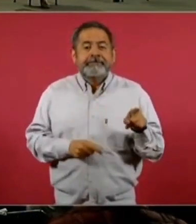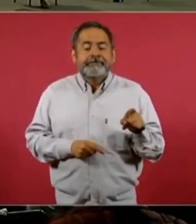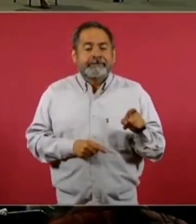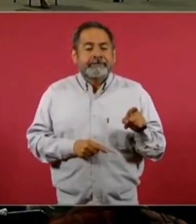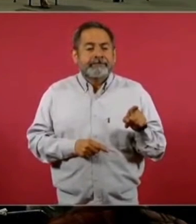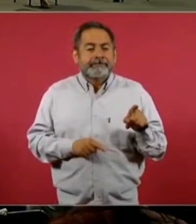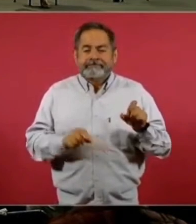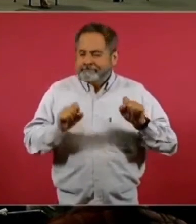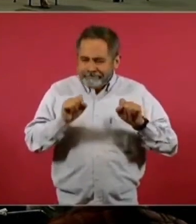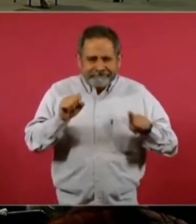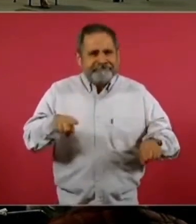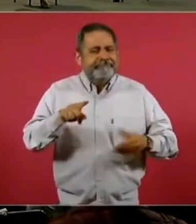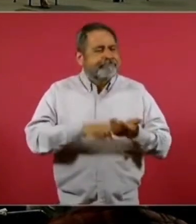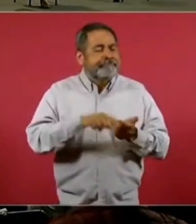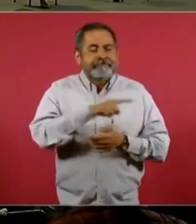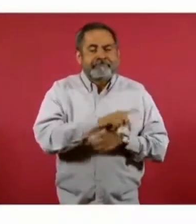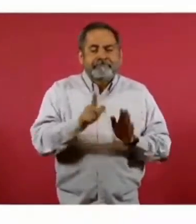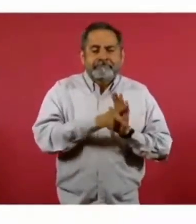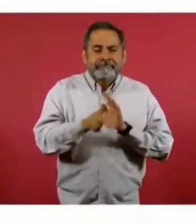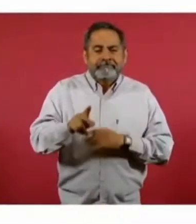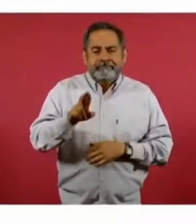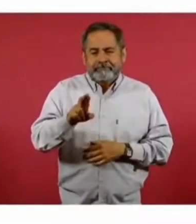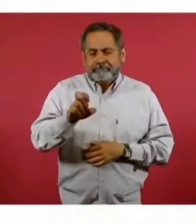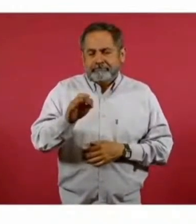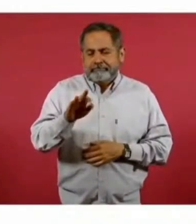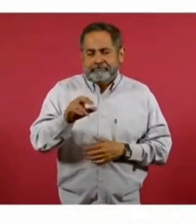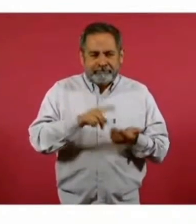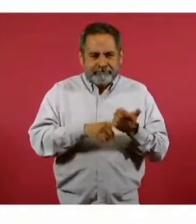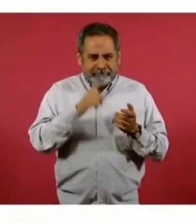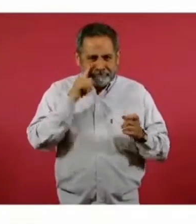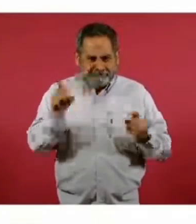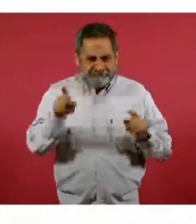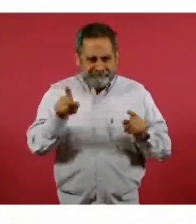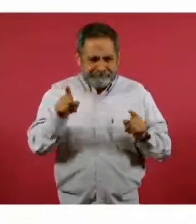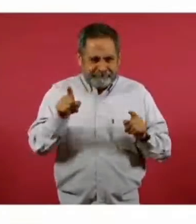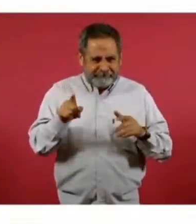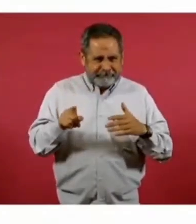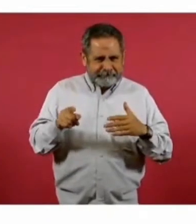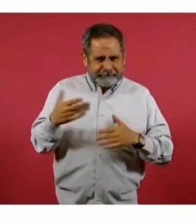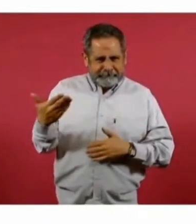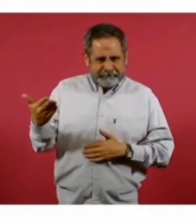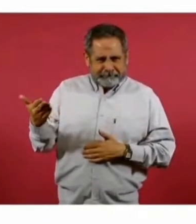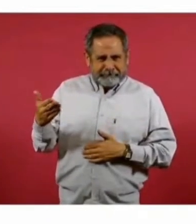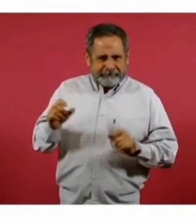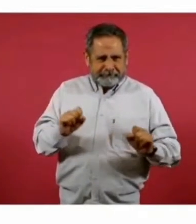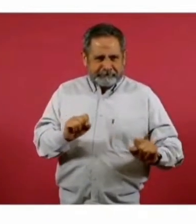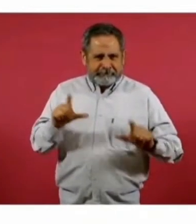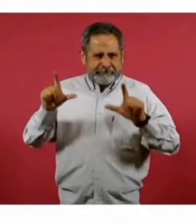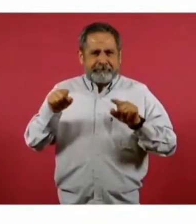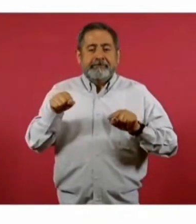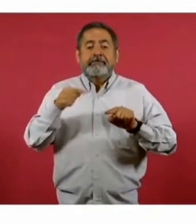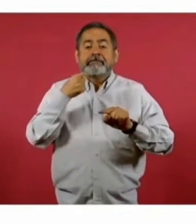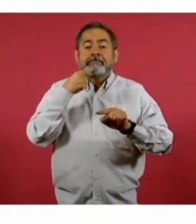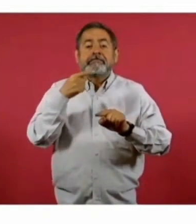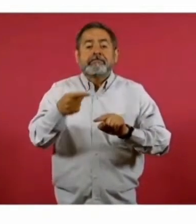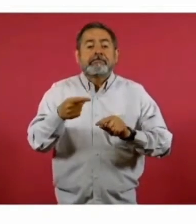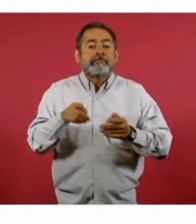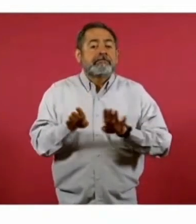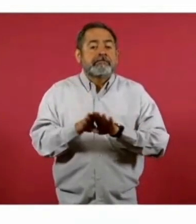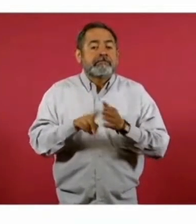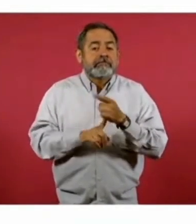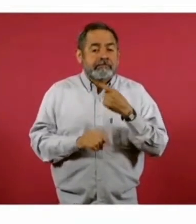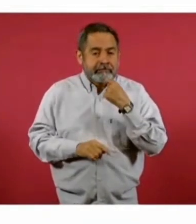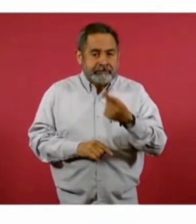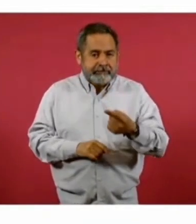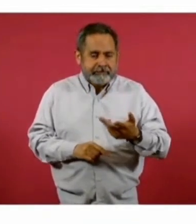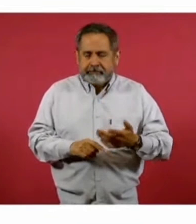en la misma portada de Reforma, aparece, si le hacen zoom, del lado derecho, ahí dice que costaría,